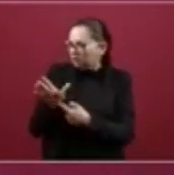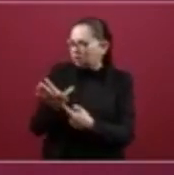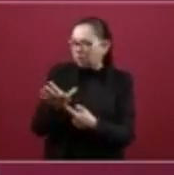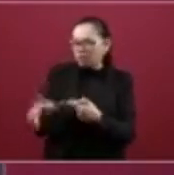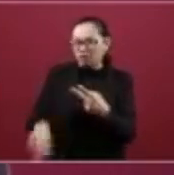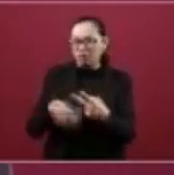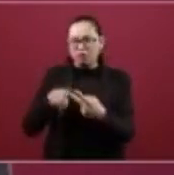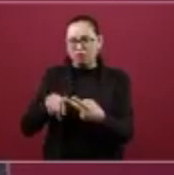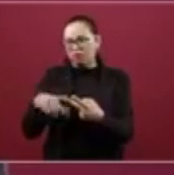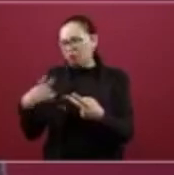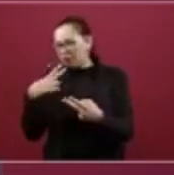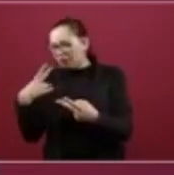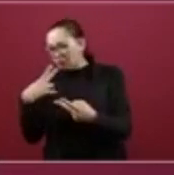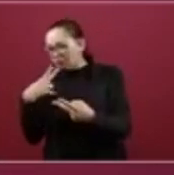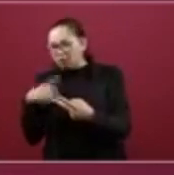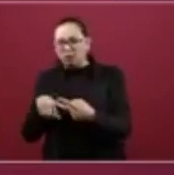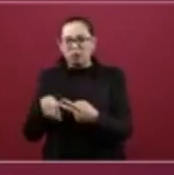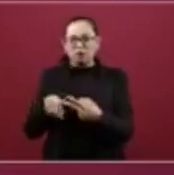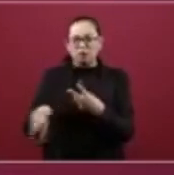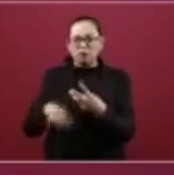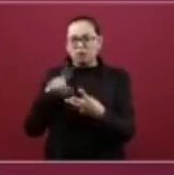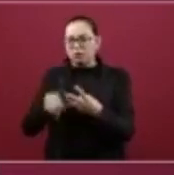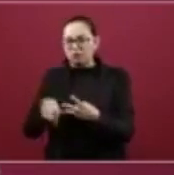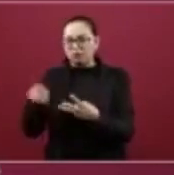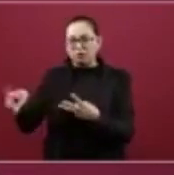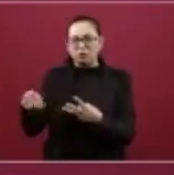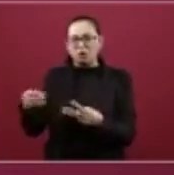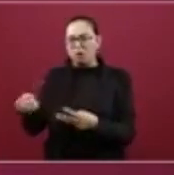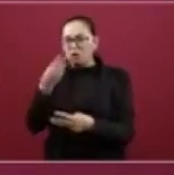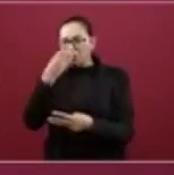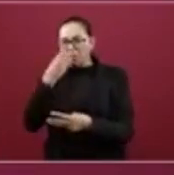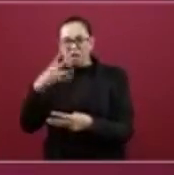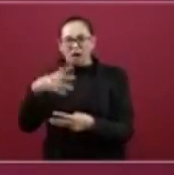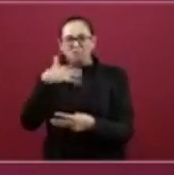o el tabaquismo? O los productos chatarras,